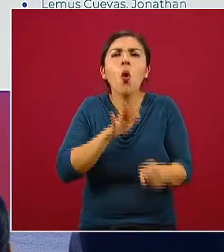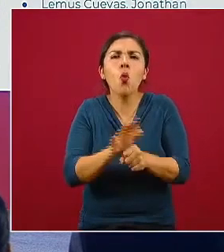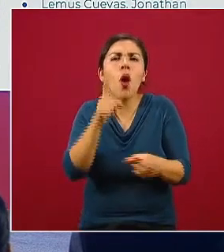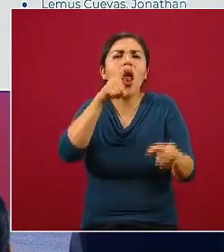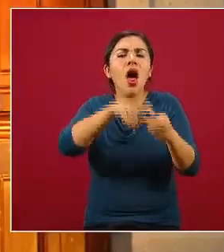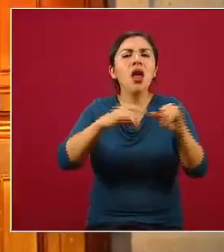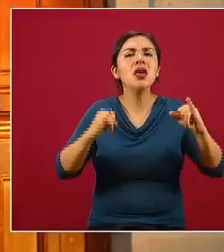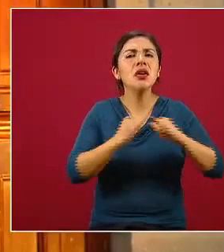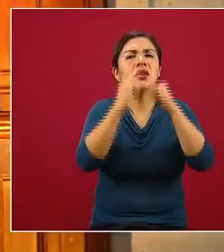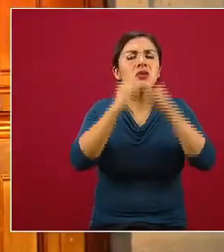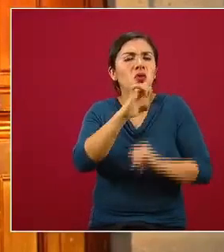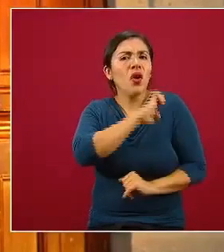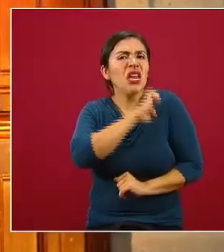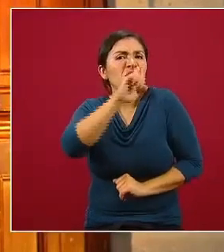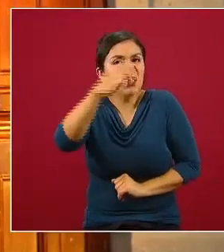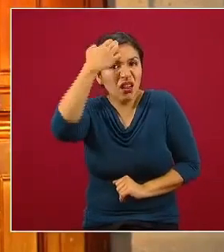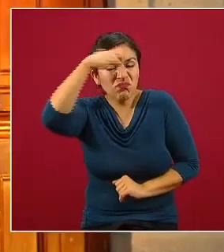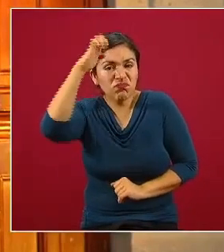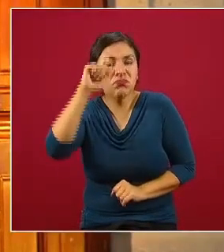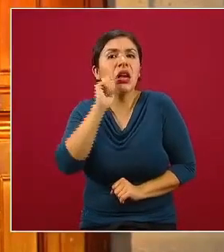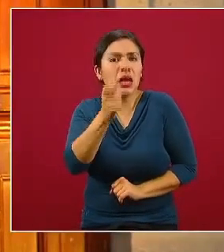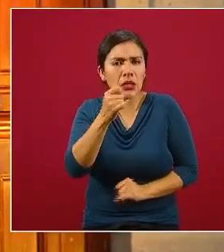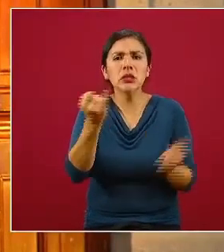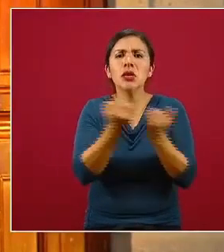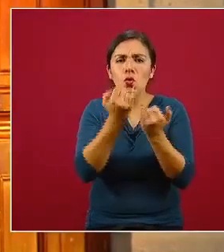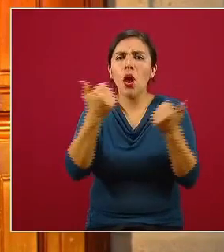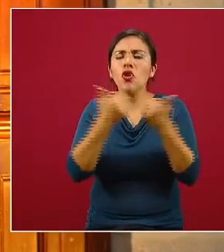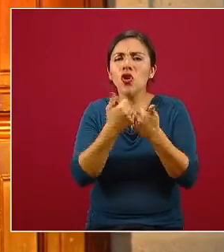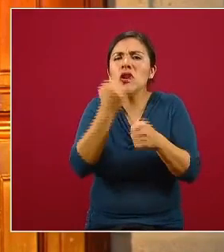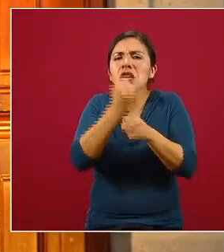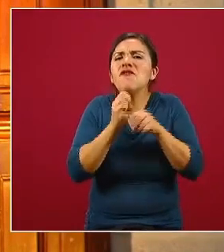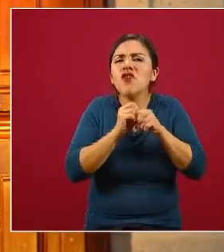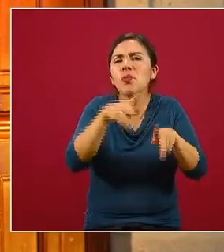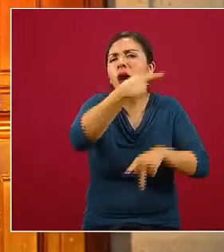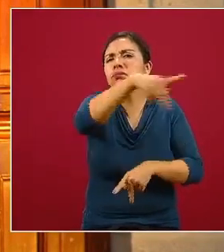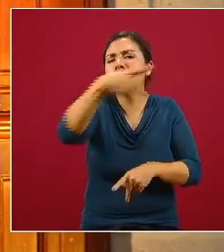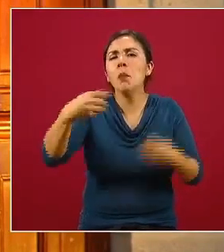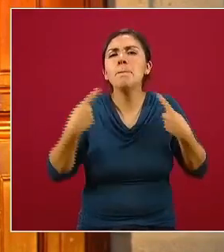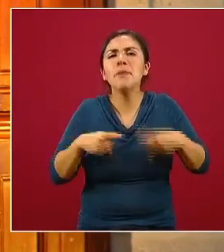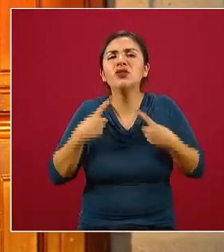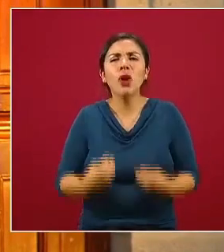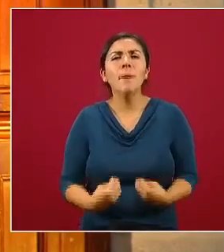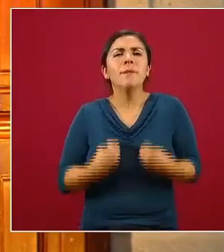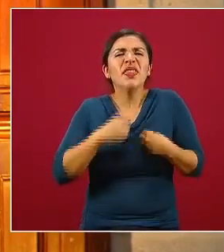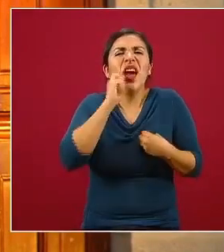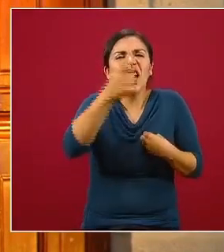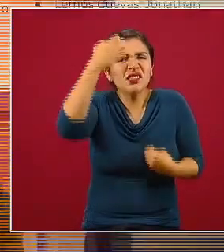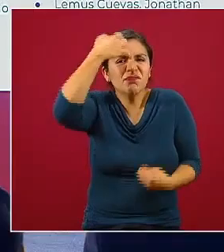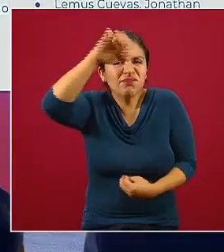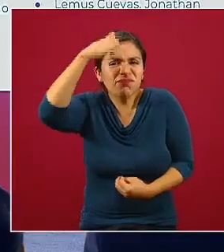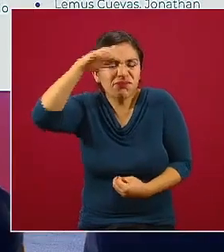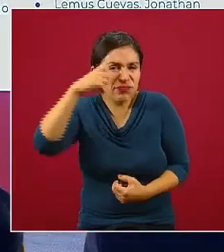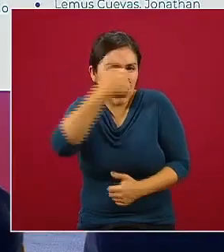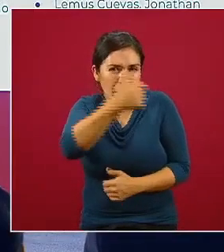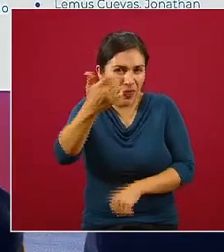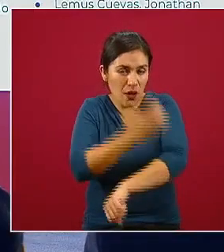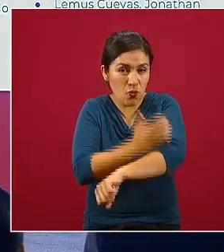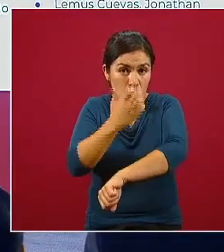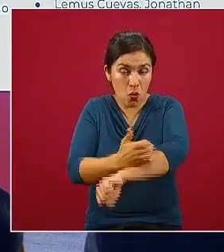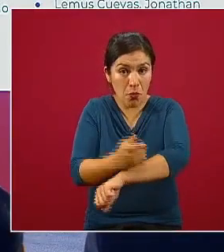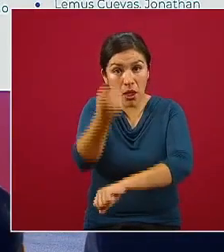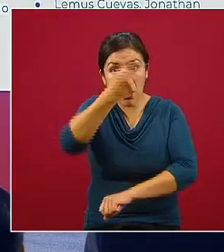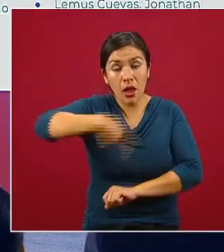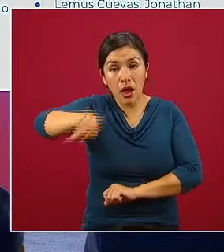las especialidades, inclusive una pequeña ficha biográfica de cada uno de estas y de estos colegas,